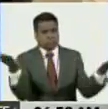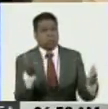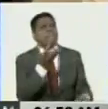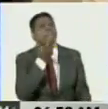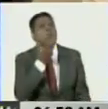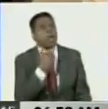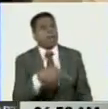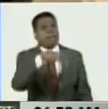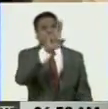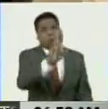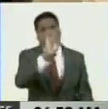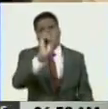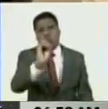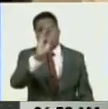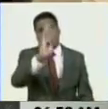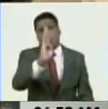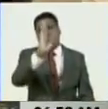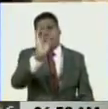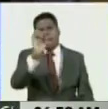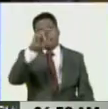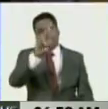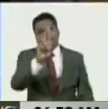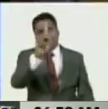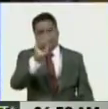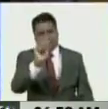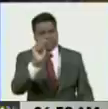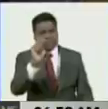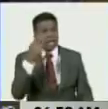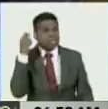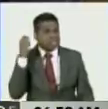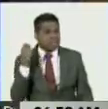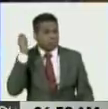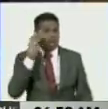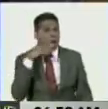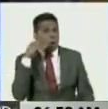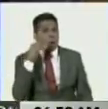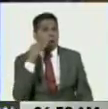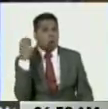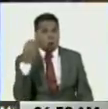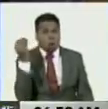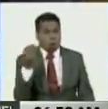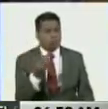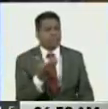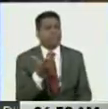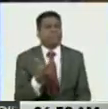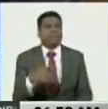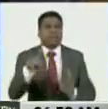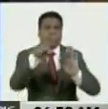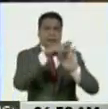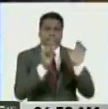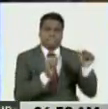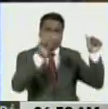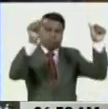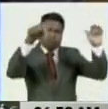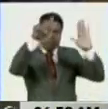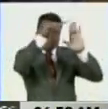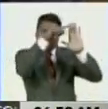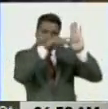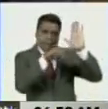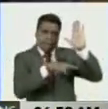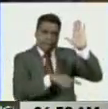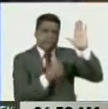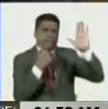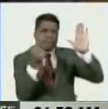Robert Serra, que han ocurrido. Ellos dicen que podría significar esta publicación de los listados un problema de seguridad para el